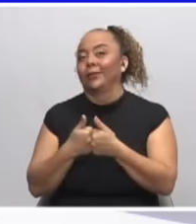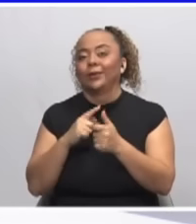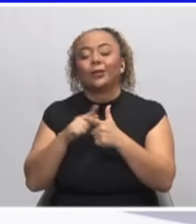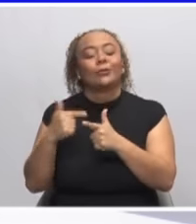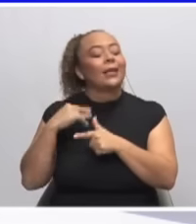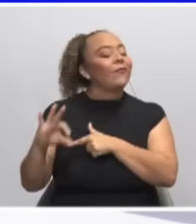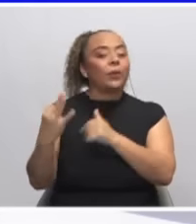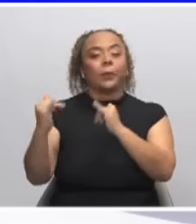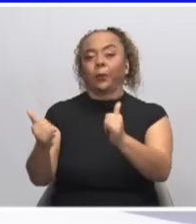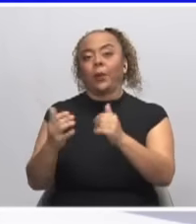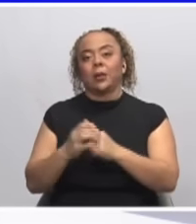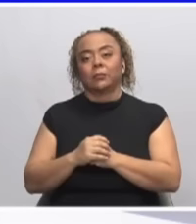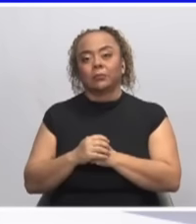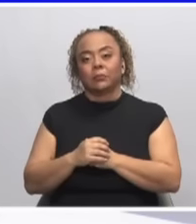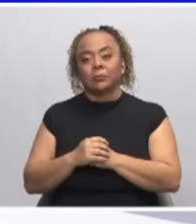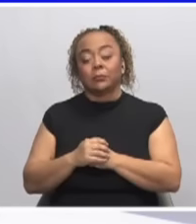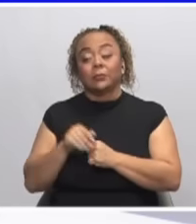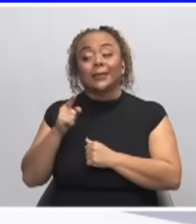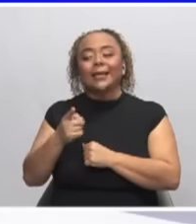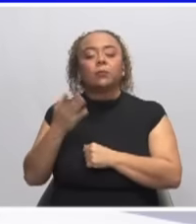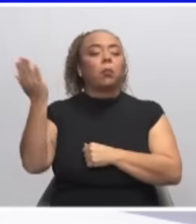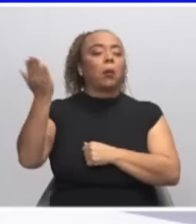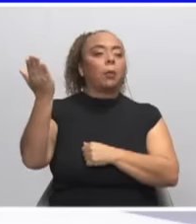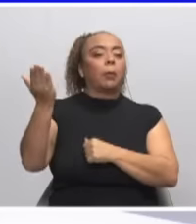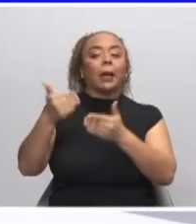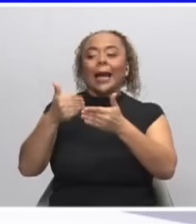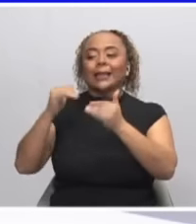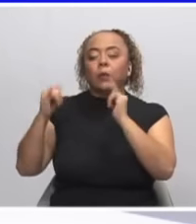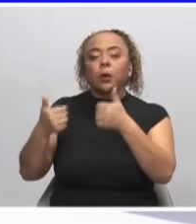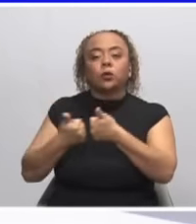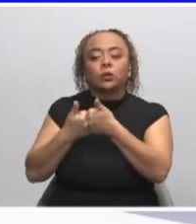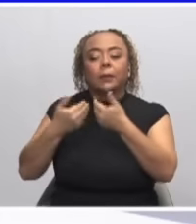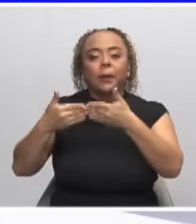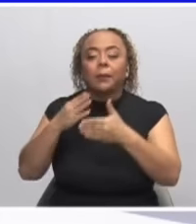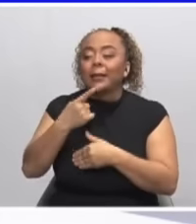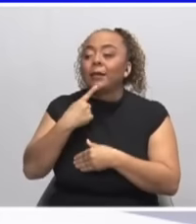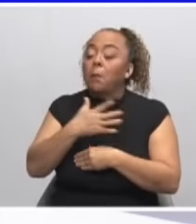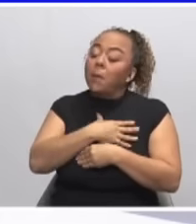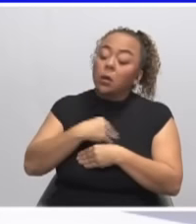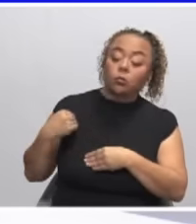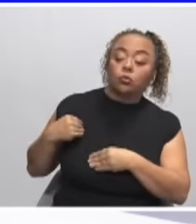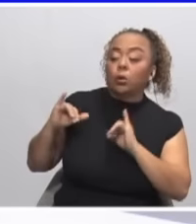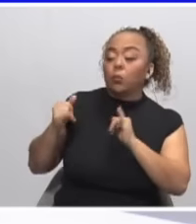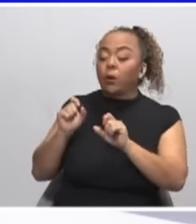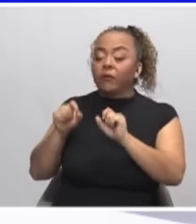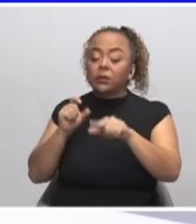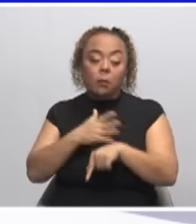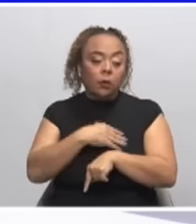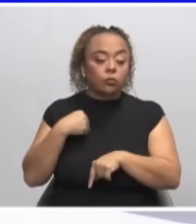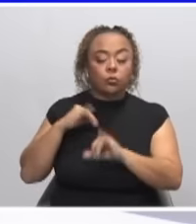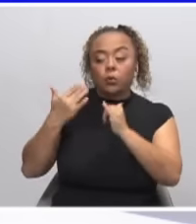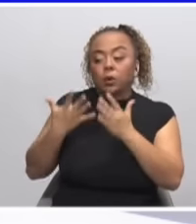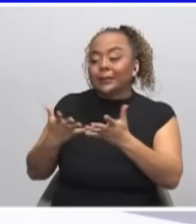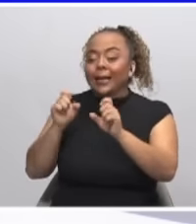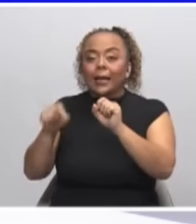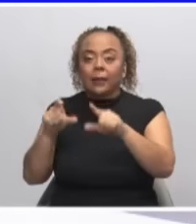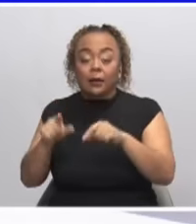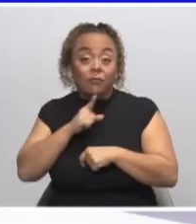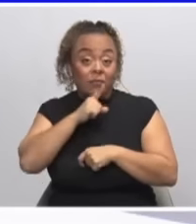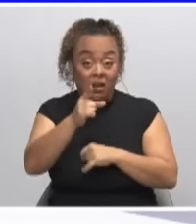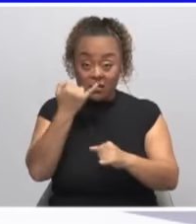de jugarlo él dio un discurso antes de los juegos contra Panamá y él dijo Me gusta el juego ofensivo me gusta que los jugadores quieran atacar la